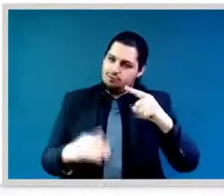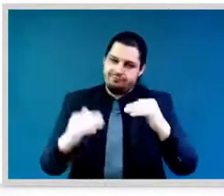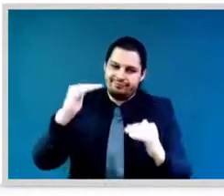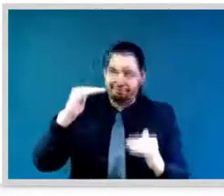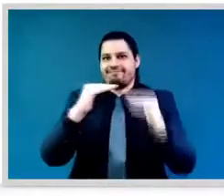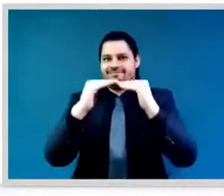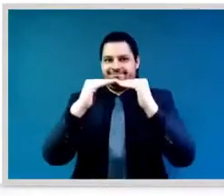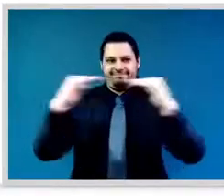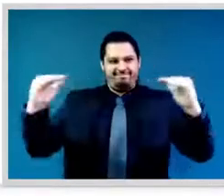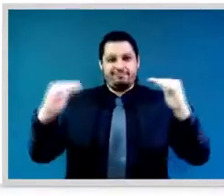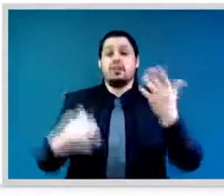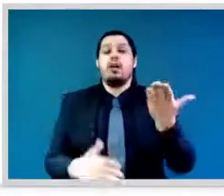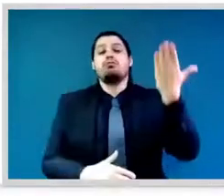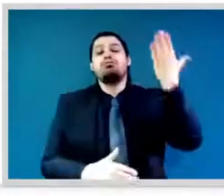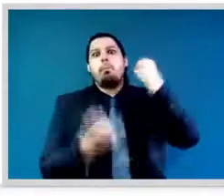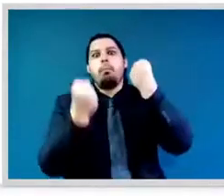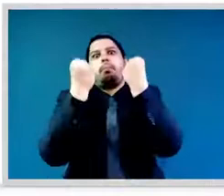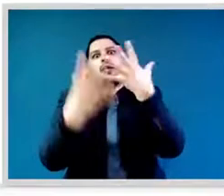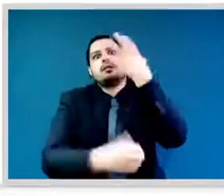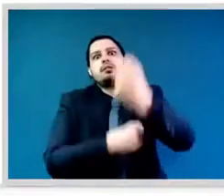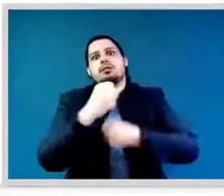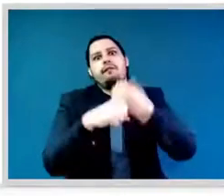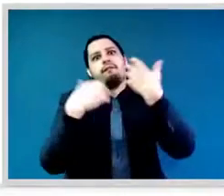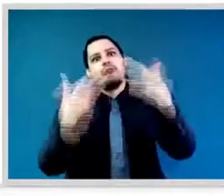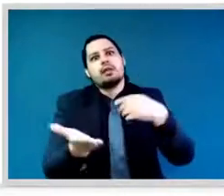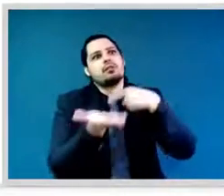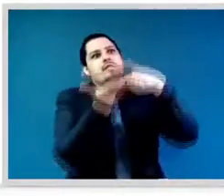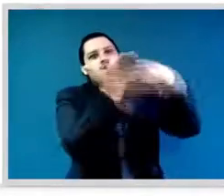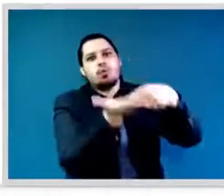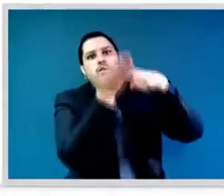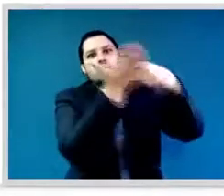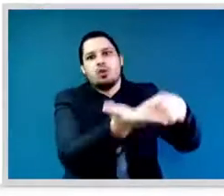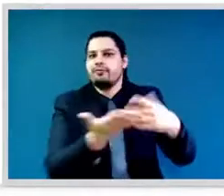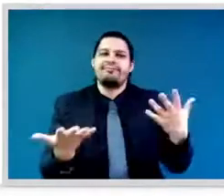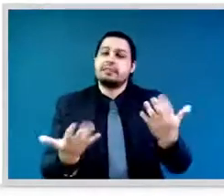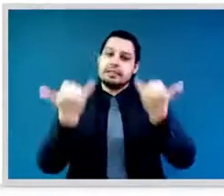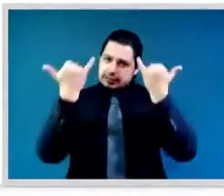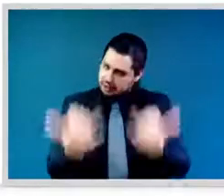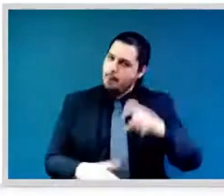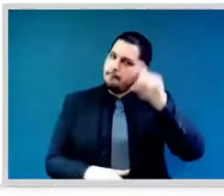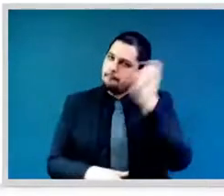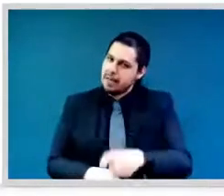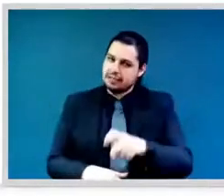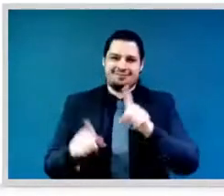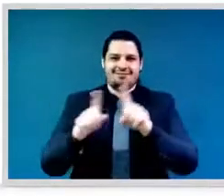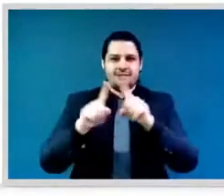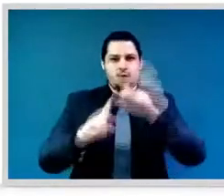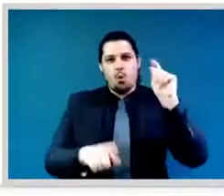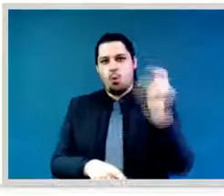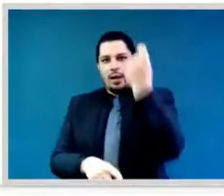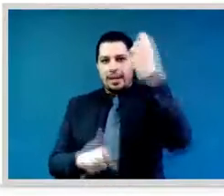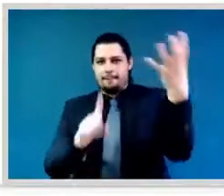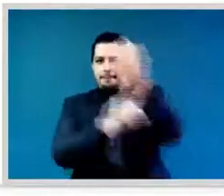yo resalto dos aspectos importantes. El hecho que hoy estos gobiernos y